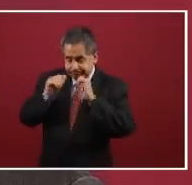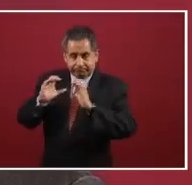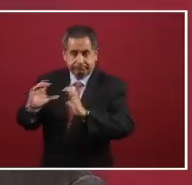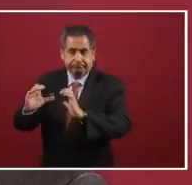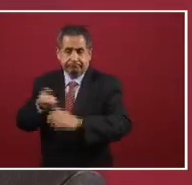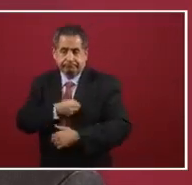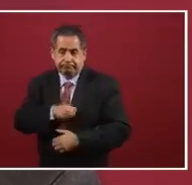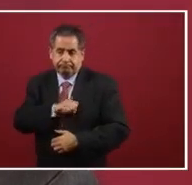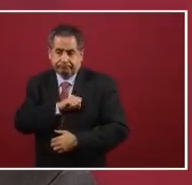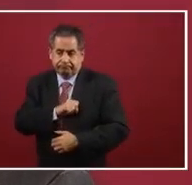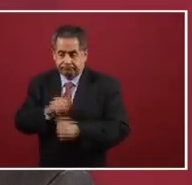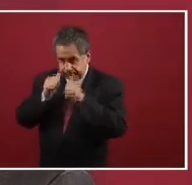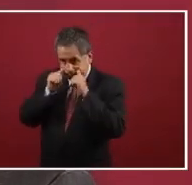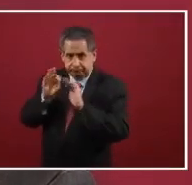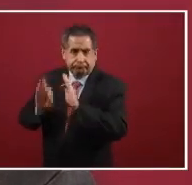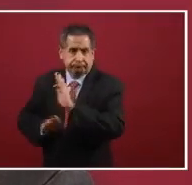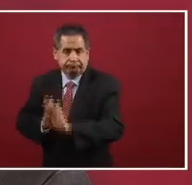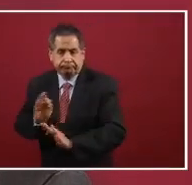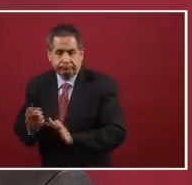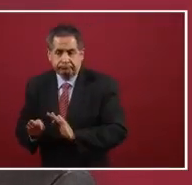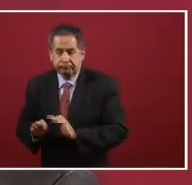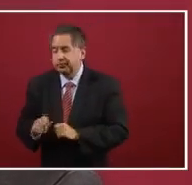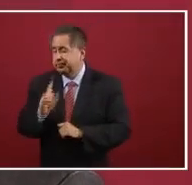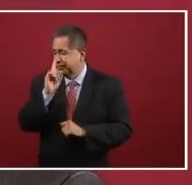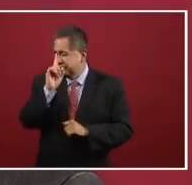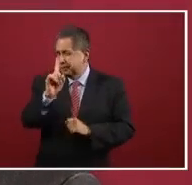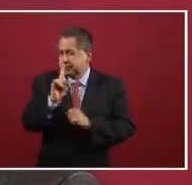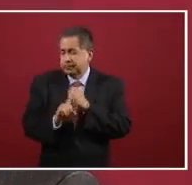México. ¿Cuál es nuestro problema, inquietud,